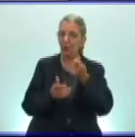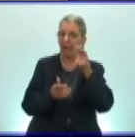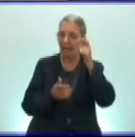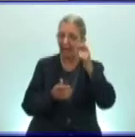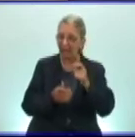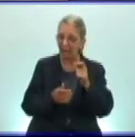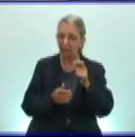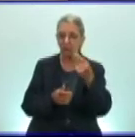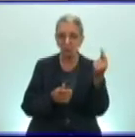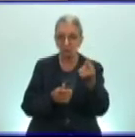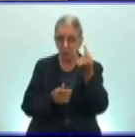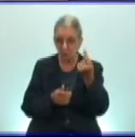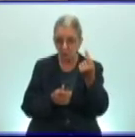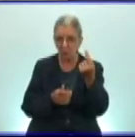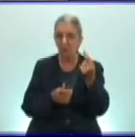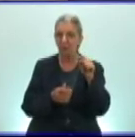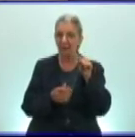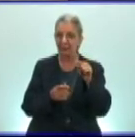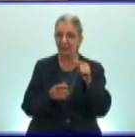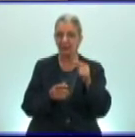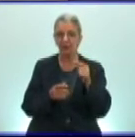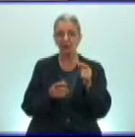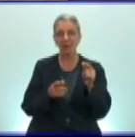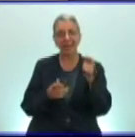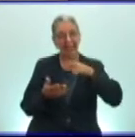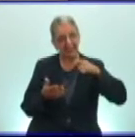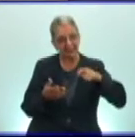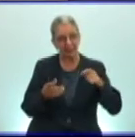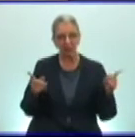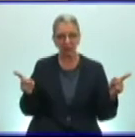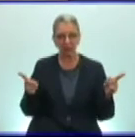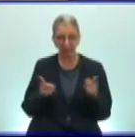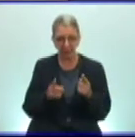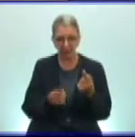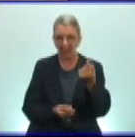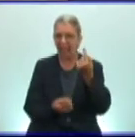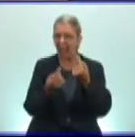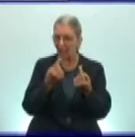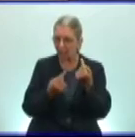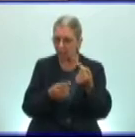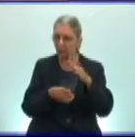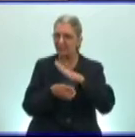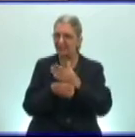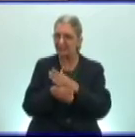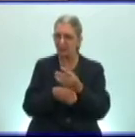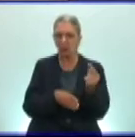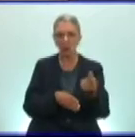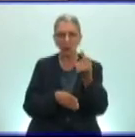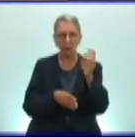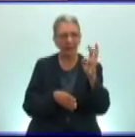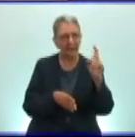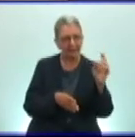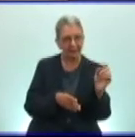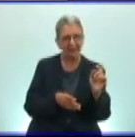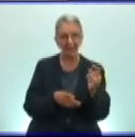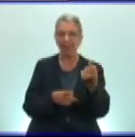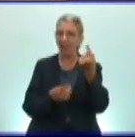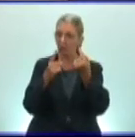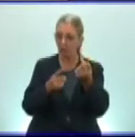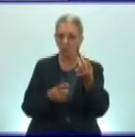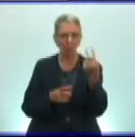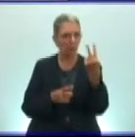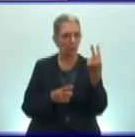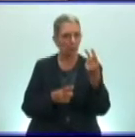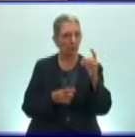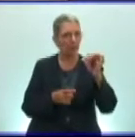veíamos en los ejemplos que habían símbolos que tenían una sola letra, como el caso del oxígeno, y otro que tenía dos letras, como es